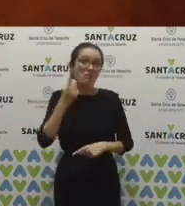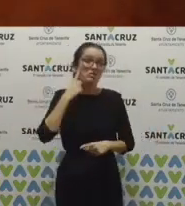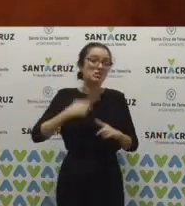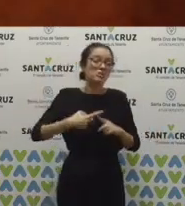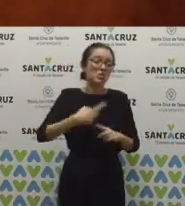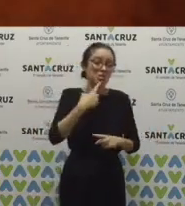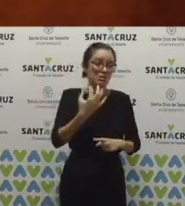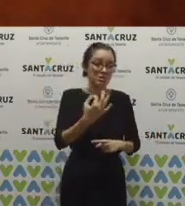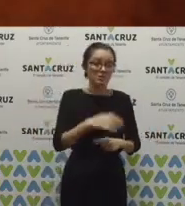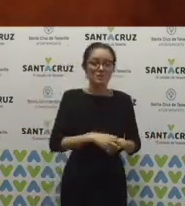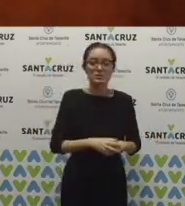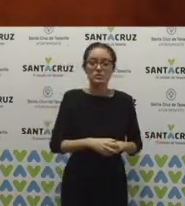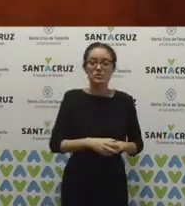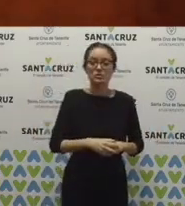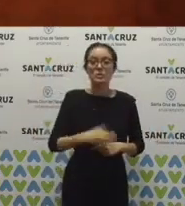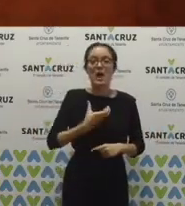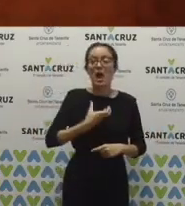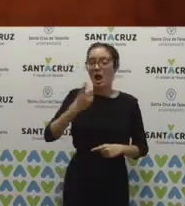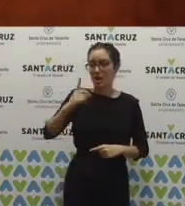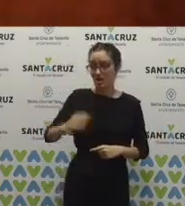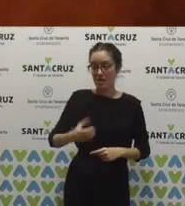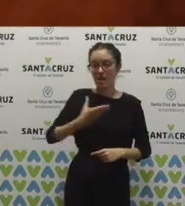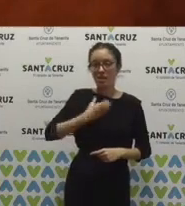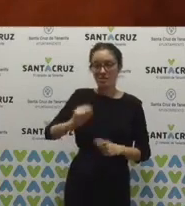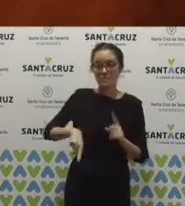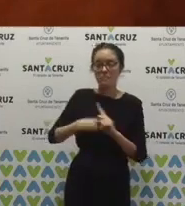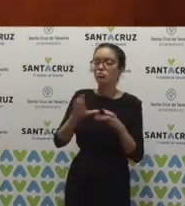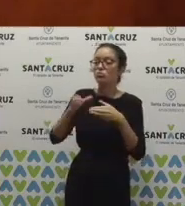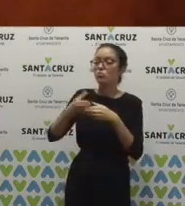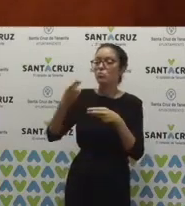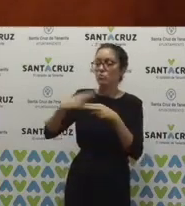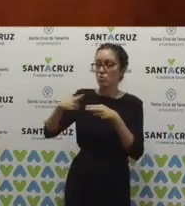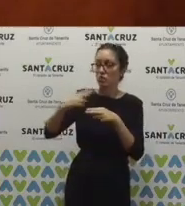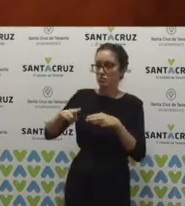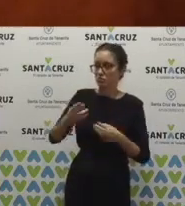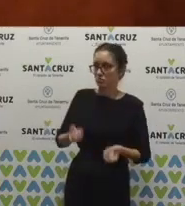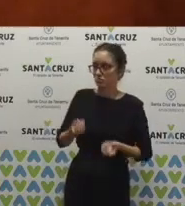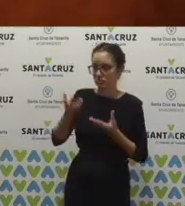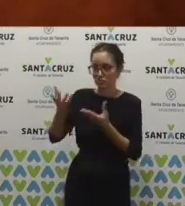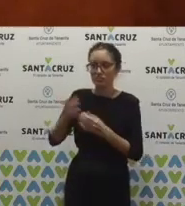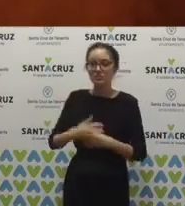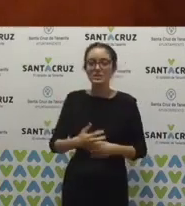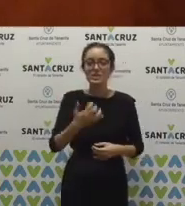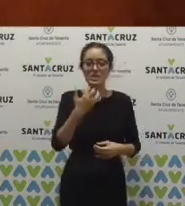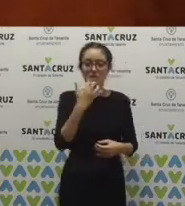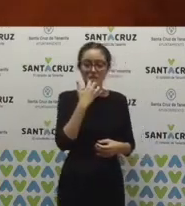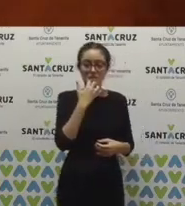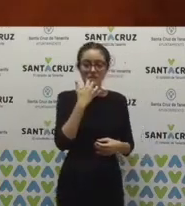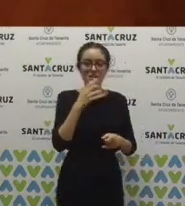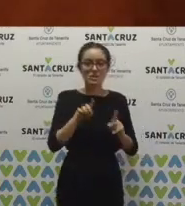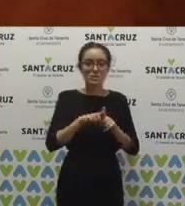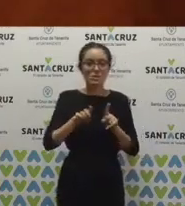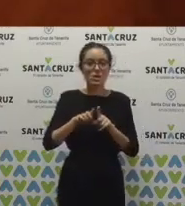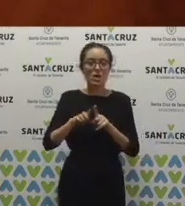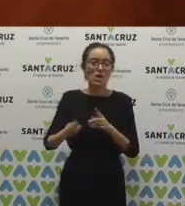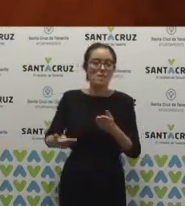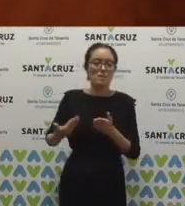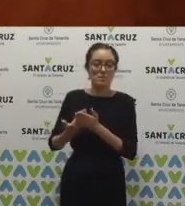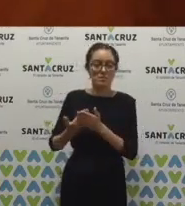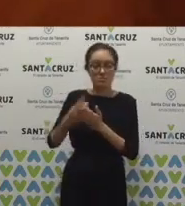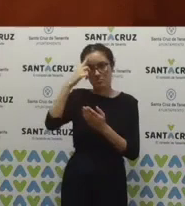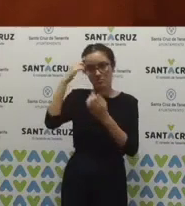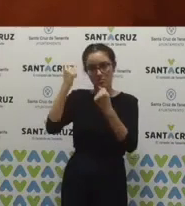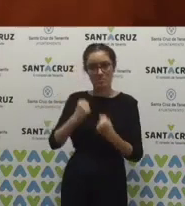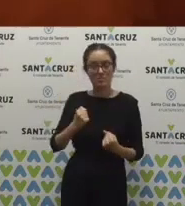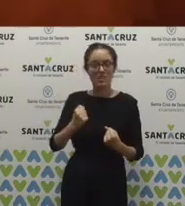decir una cosa alcaldesa y el grupo de gobierno si hubiese sabido el uso que iba a ser el grupo de gobierno de la moción institucional le garantizo que este